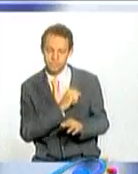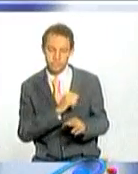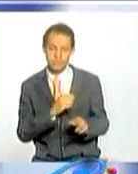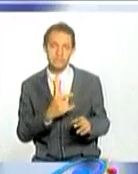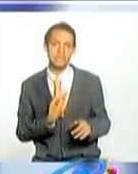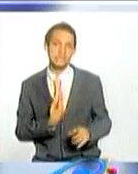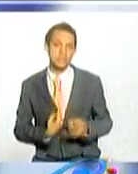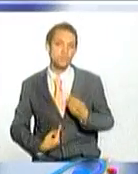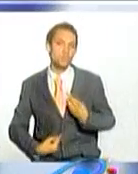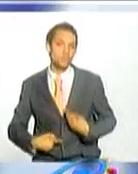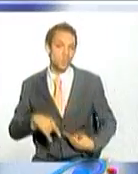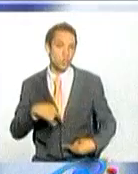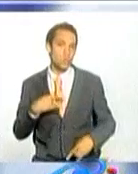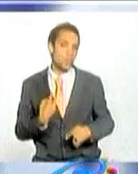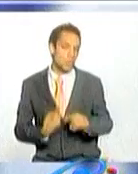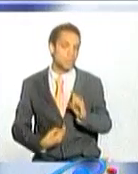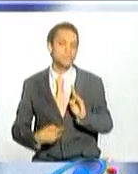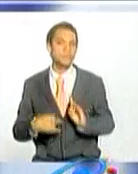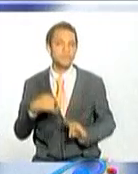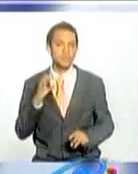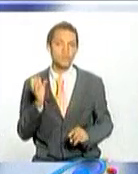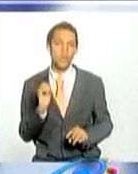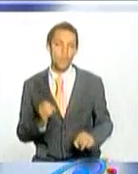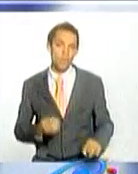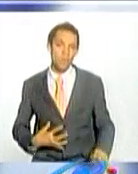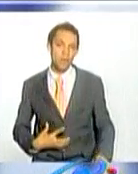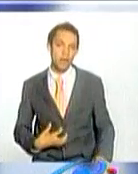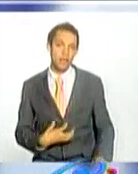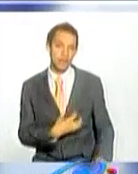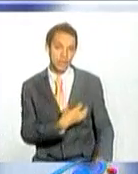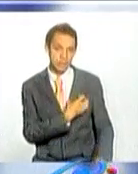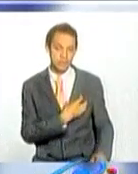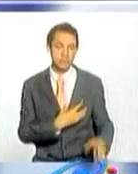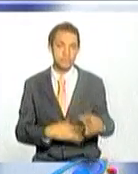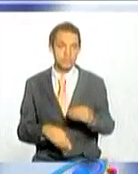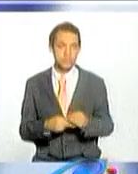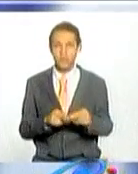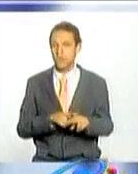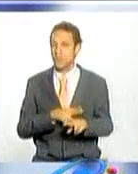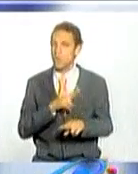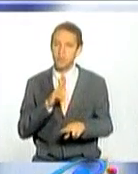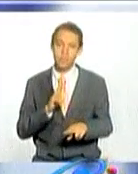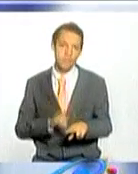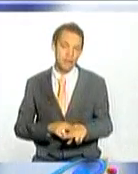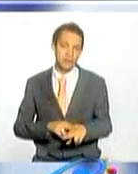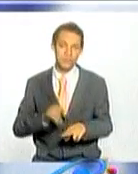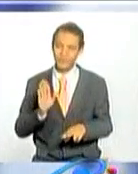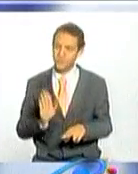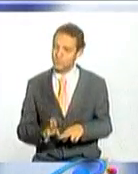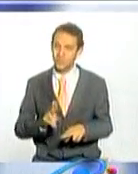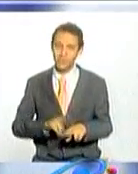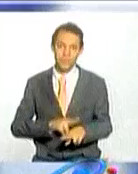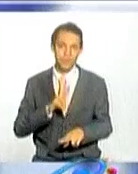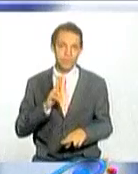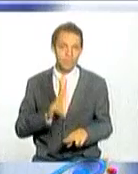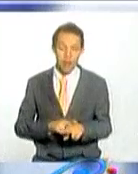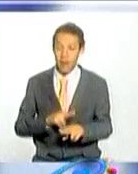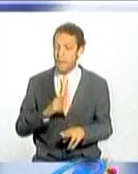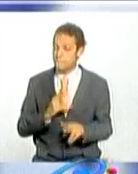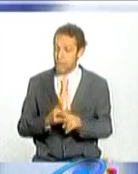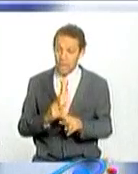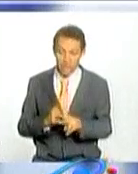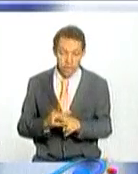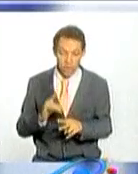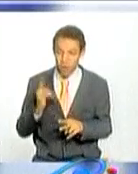sanguíneo y entre otros también de cáncer. Este es un vaso normal, no vemos ningún tipo de lesión focal,